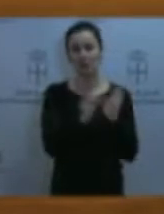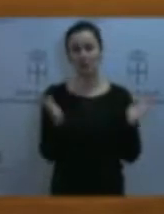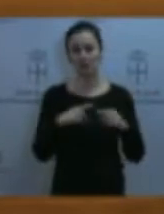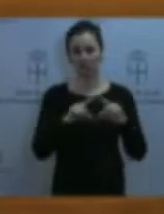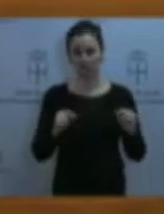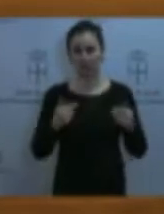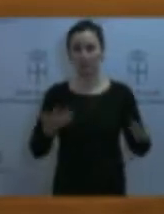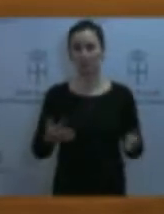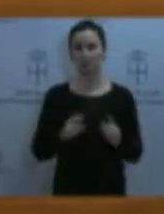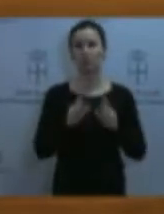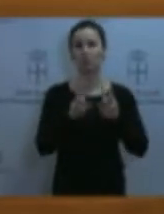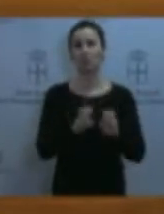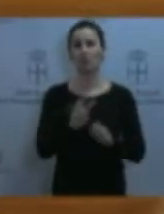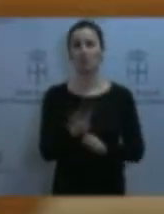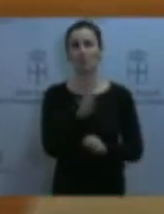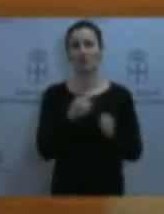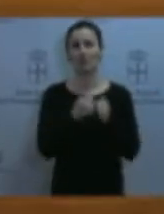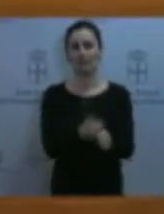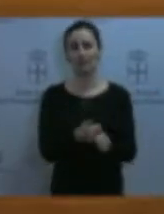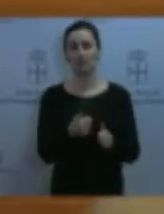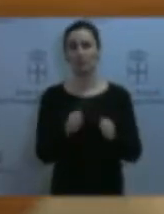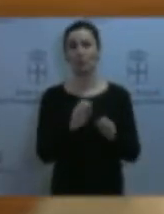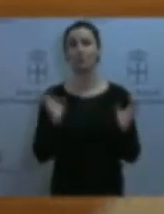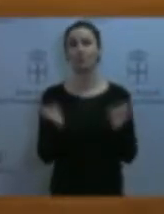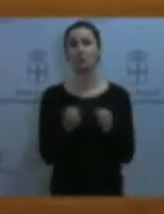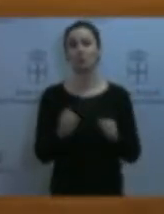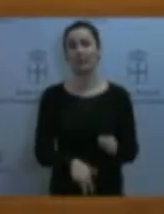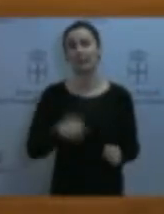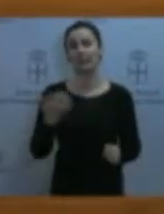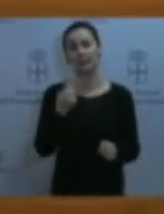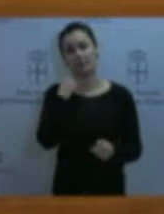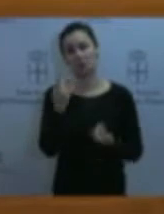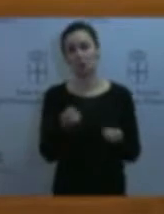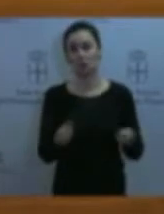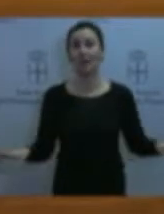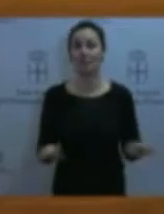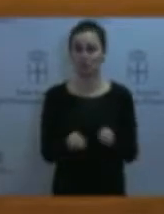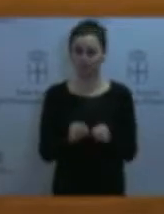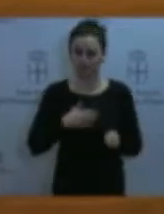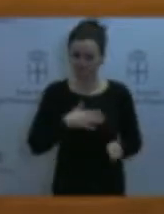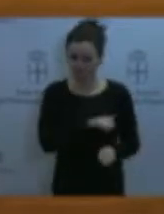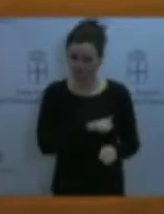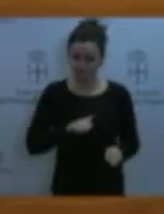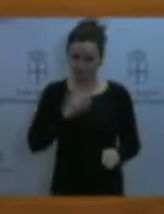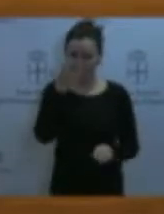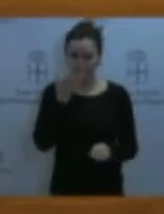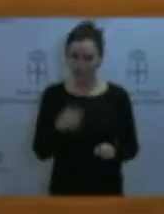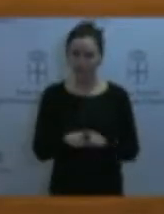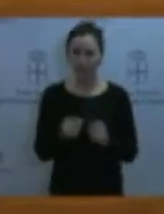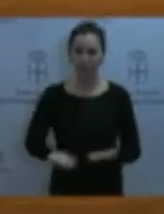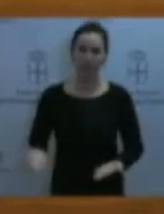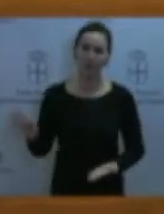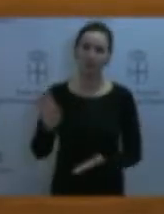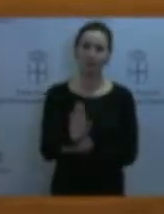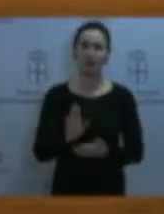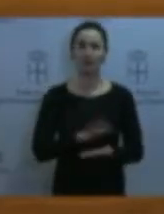General tendría que hacer un seguimiento de esta ley. En resumen, me gustaría destacar propuestas como las que hemos hablado de paridad en los órganos de representación,